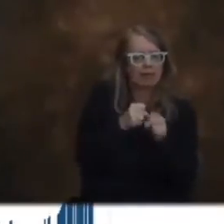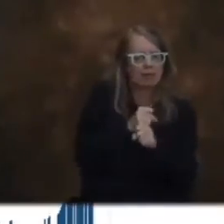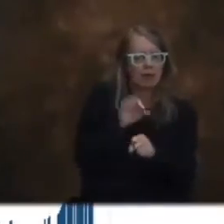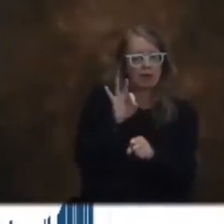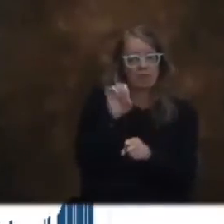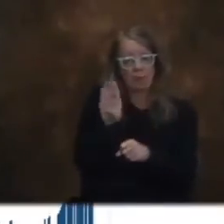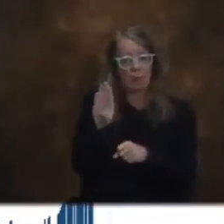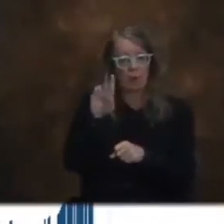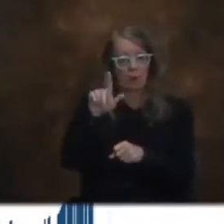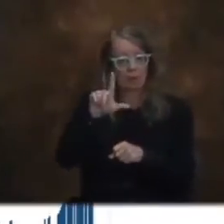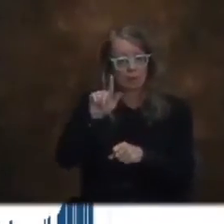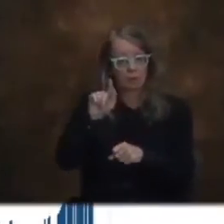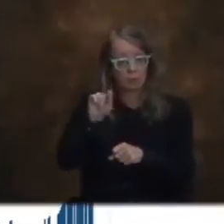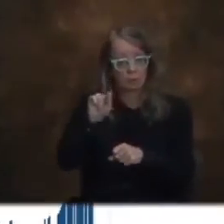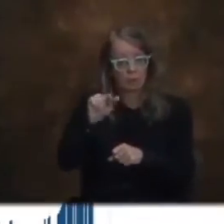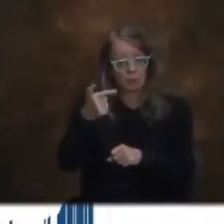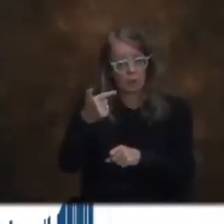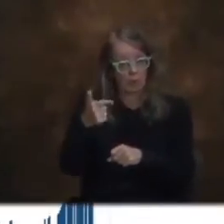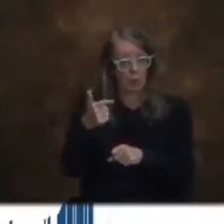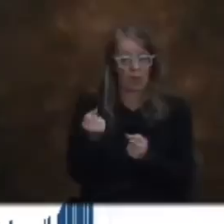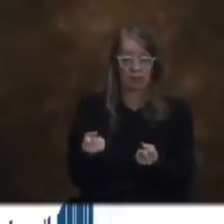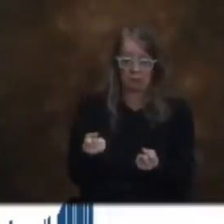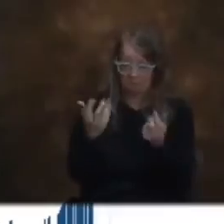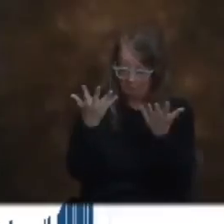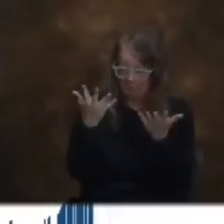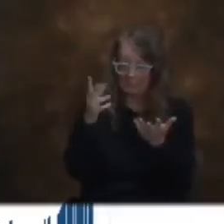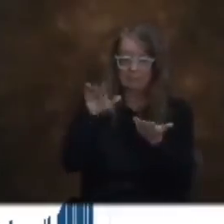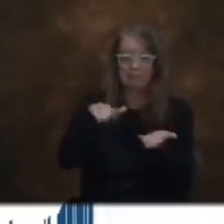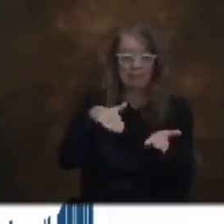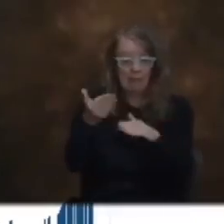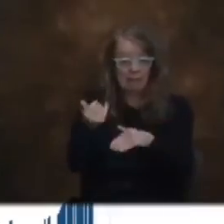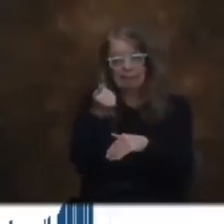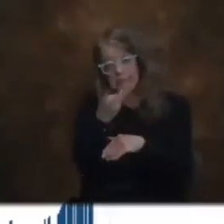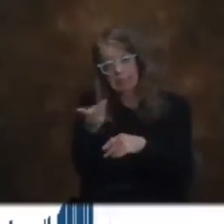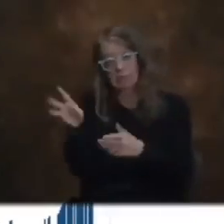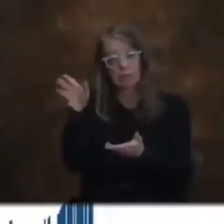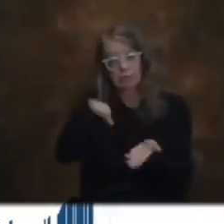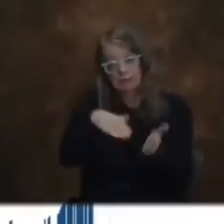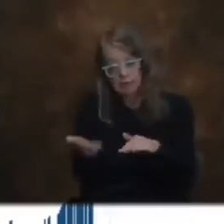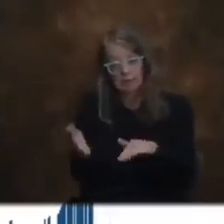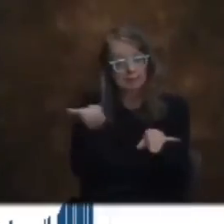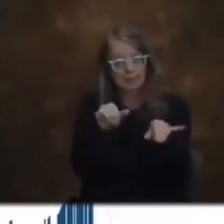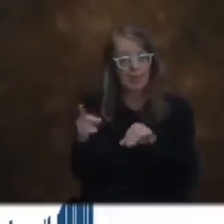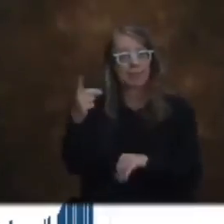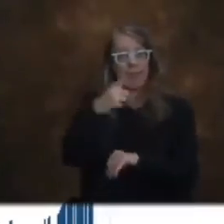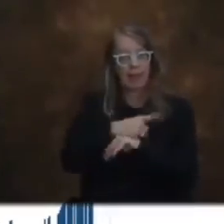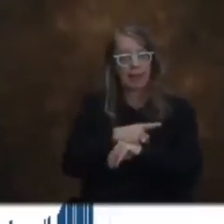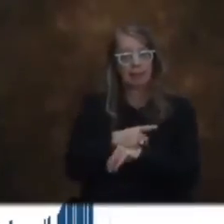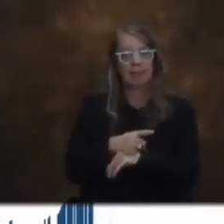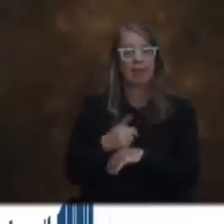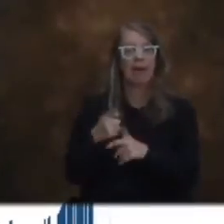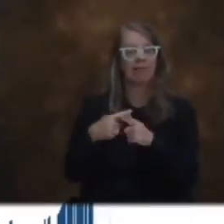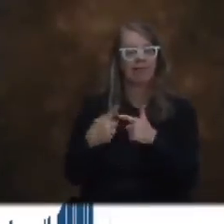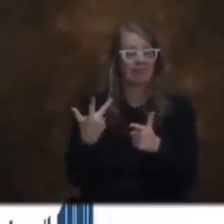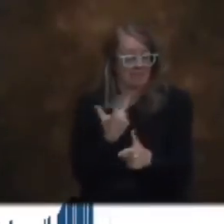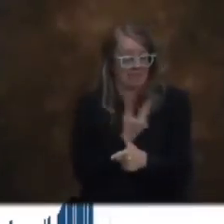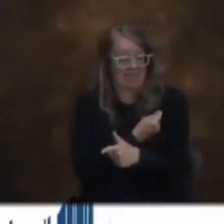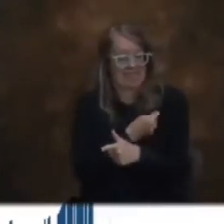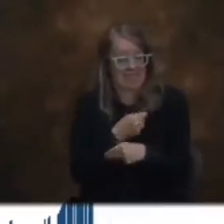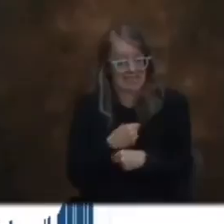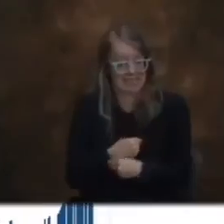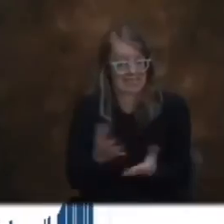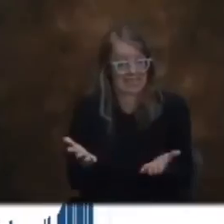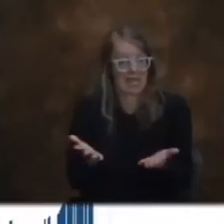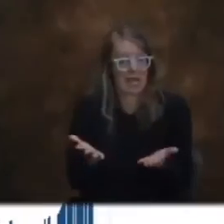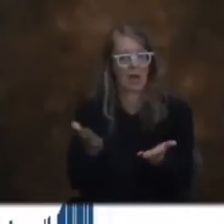muchas muertes muchos días y hicimos mucho mejor con el comienzo de las vacunaciones vimos días